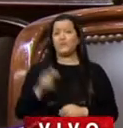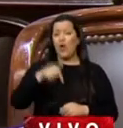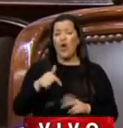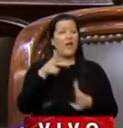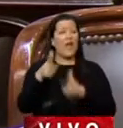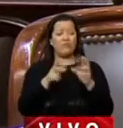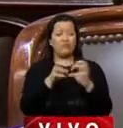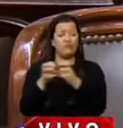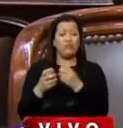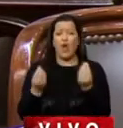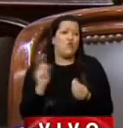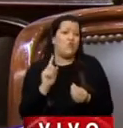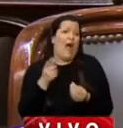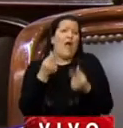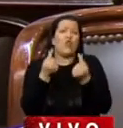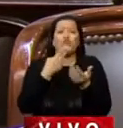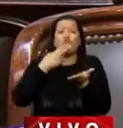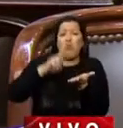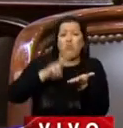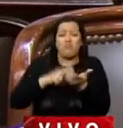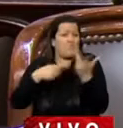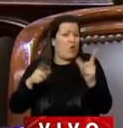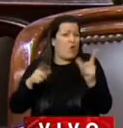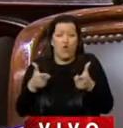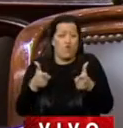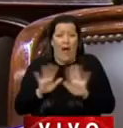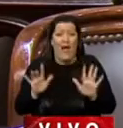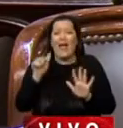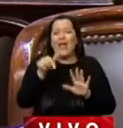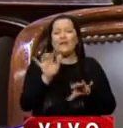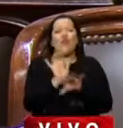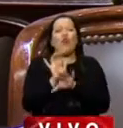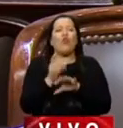hoy no tiene costo fiscal, esto hay que decirlo. Esto es un adelanto,